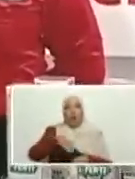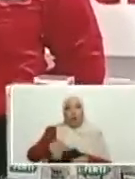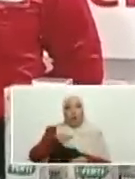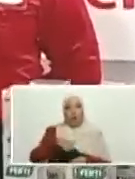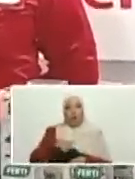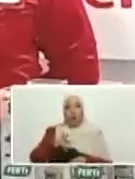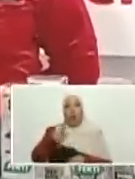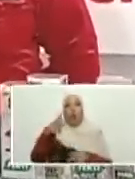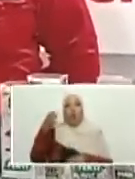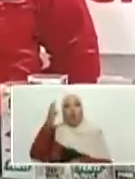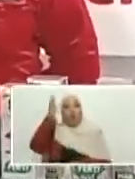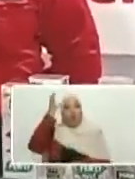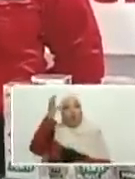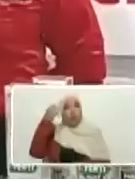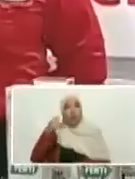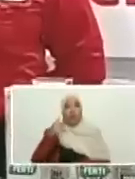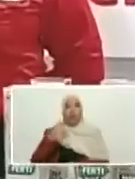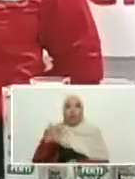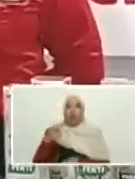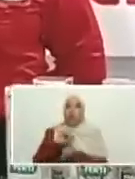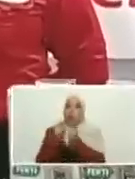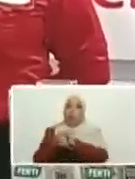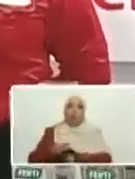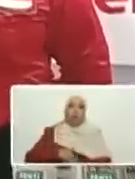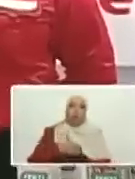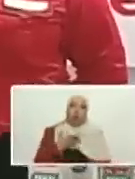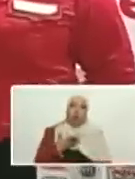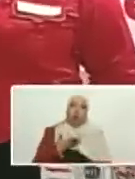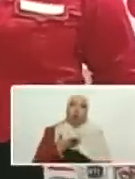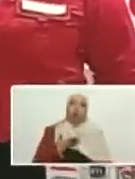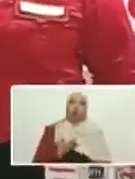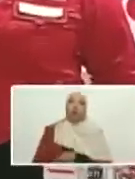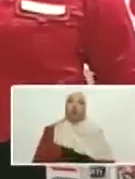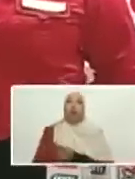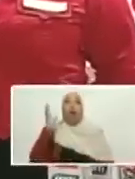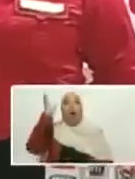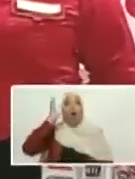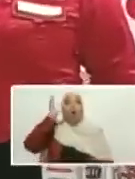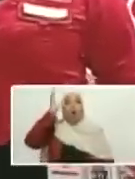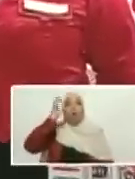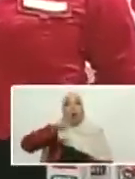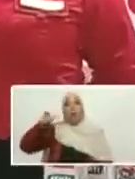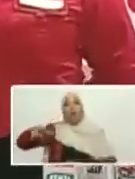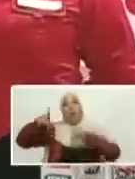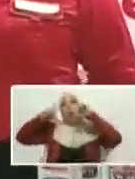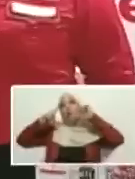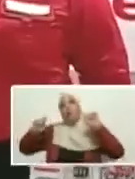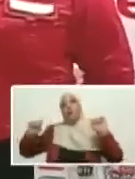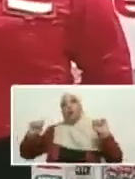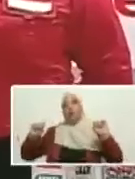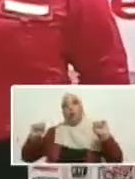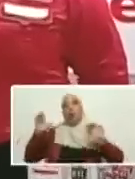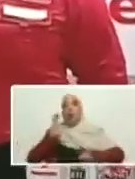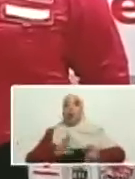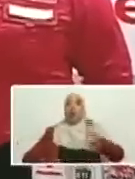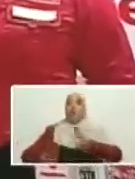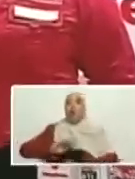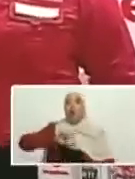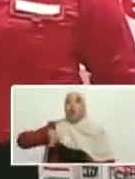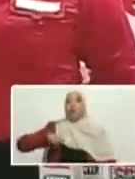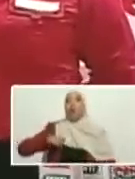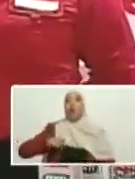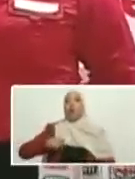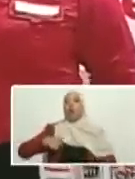su conocimiento es insustituible. El conocimiento que tiene la clase trabajadora venezolana, nuestros científicos, nuestros expertos,